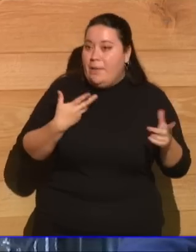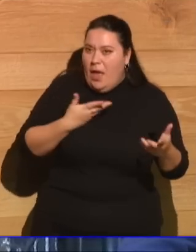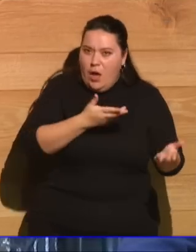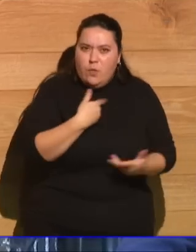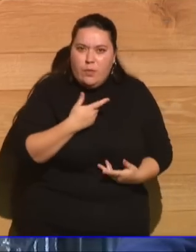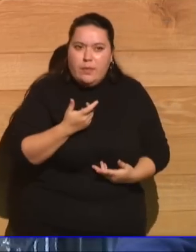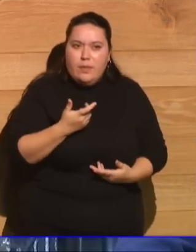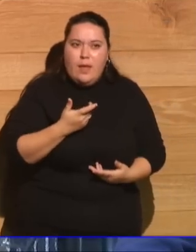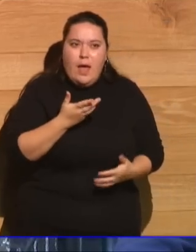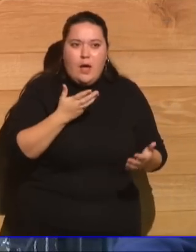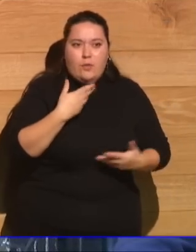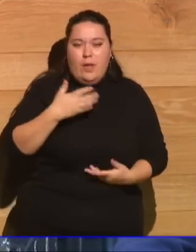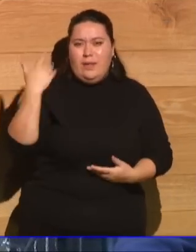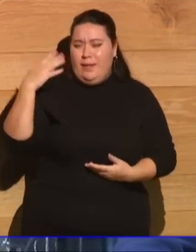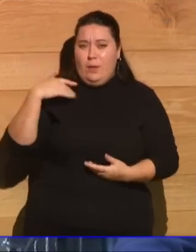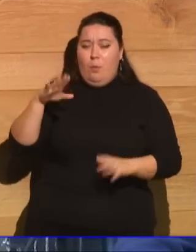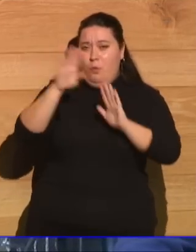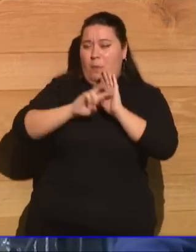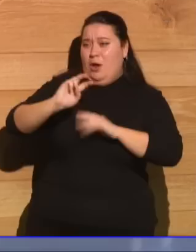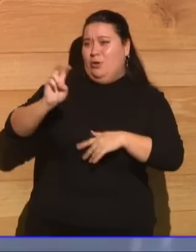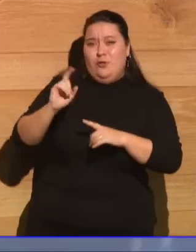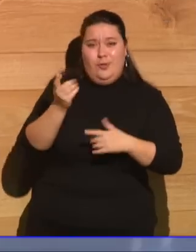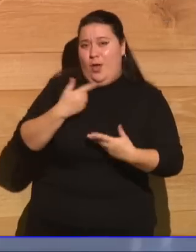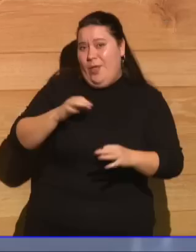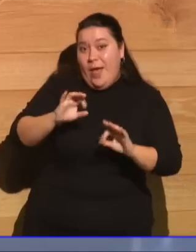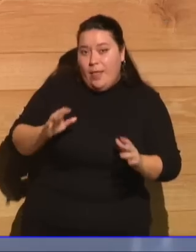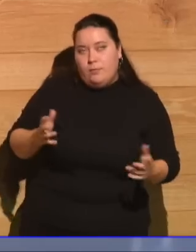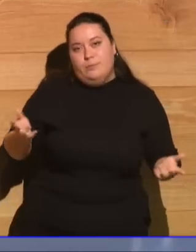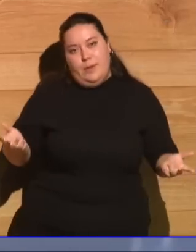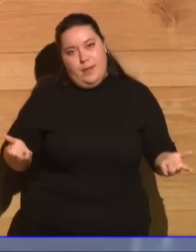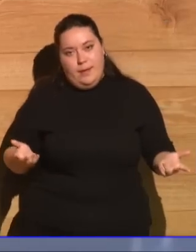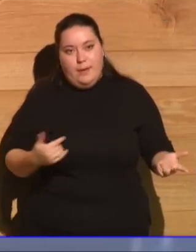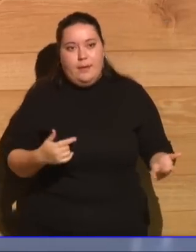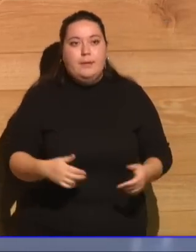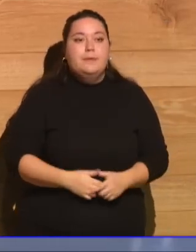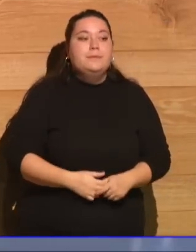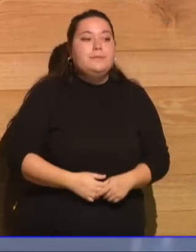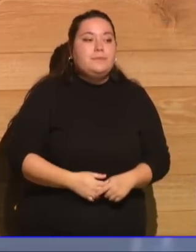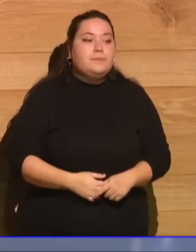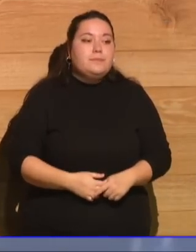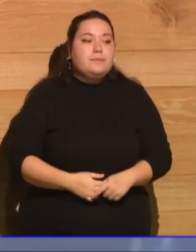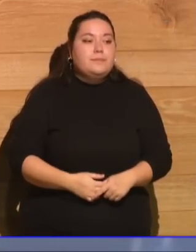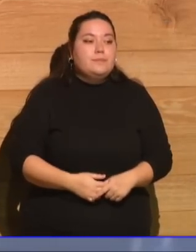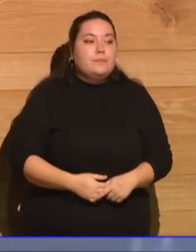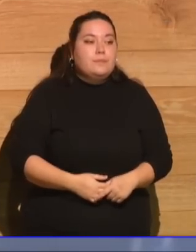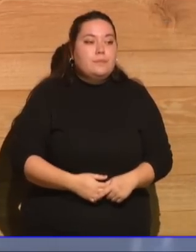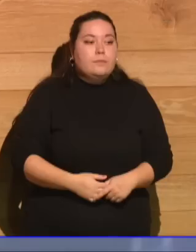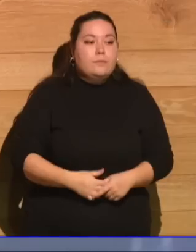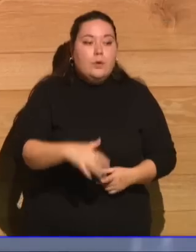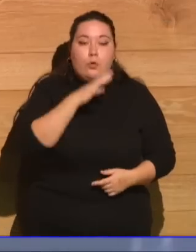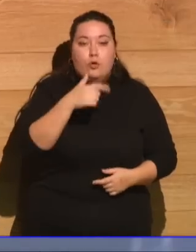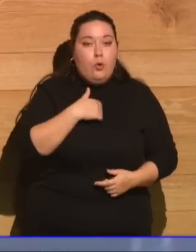a diferencia de los otros Al- 89 programas Y anteriores. a diferencia del resto del día, ¿qué es lo que hacéis? Porque, o sea,